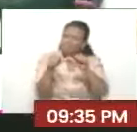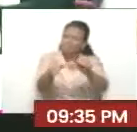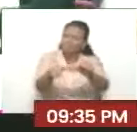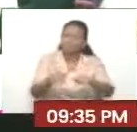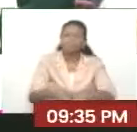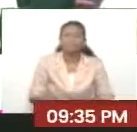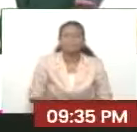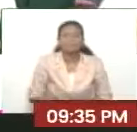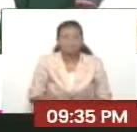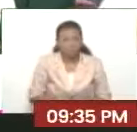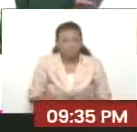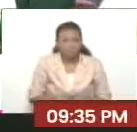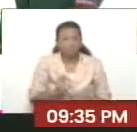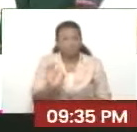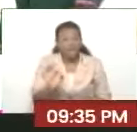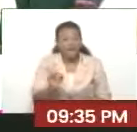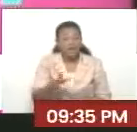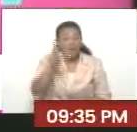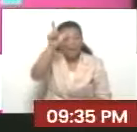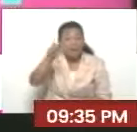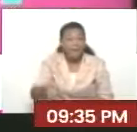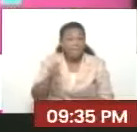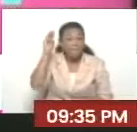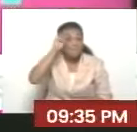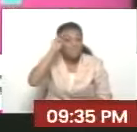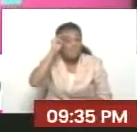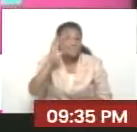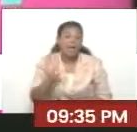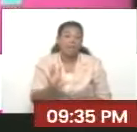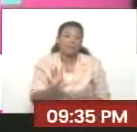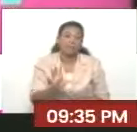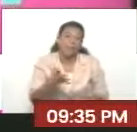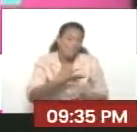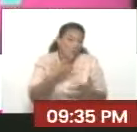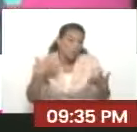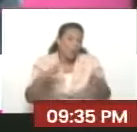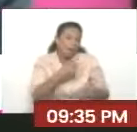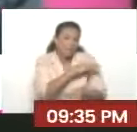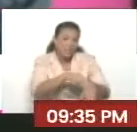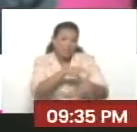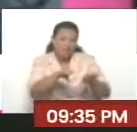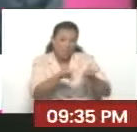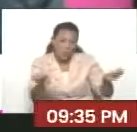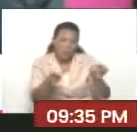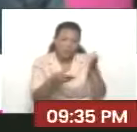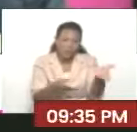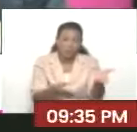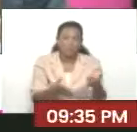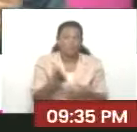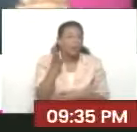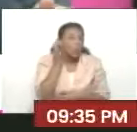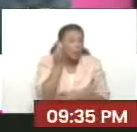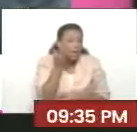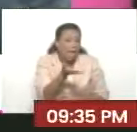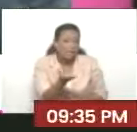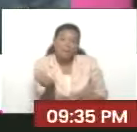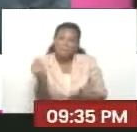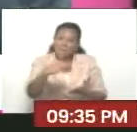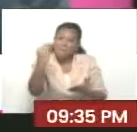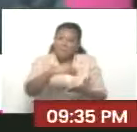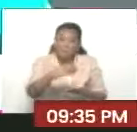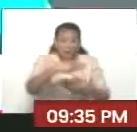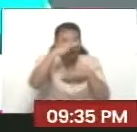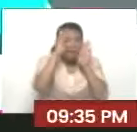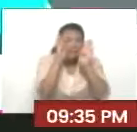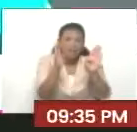Así que la maestra mayor también, haciendo un gran esfuerzo, maestra mayor, para incrementar